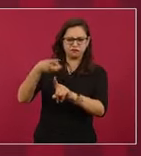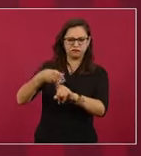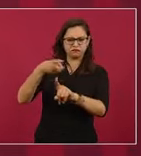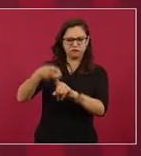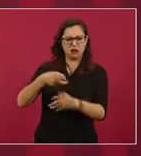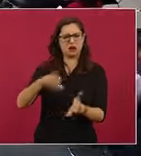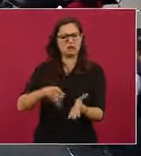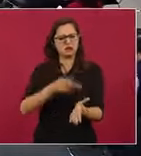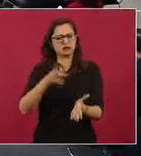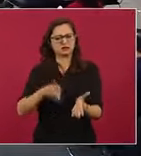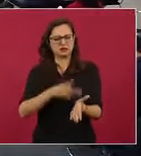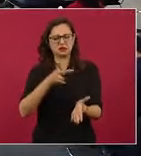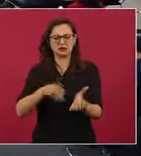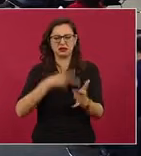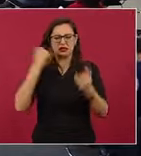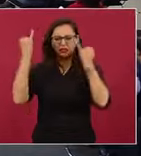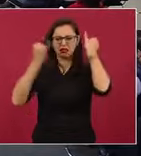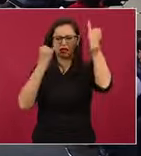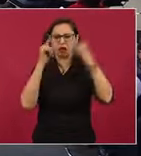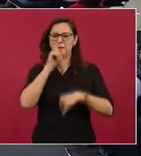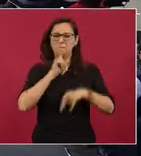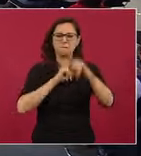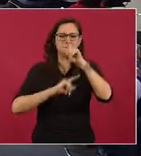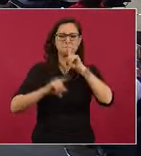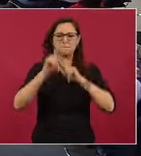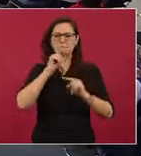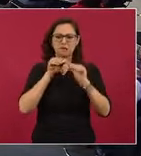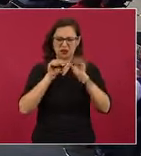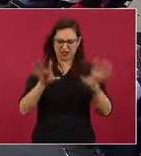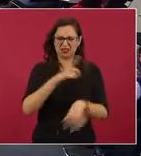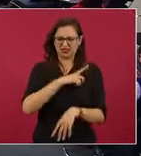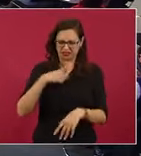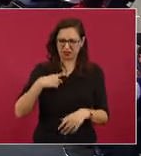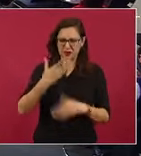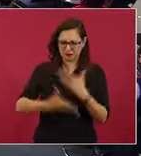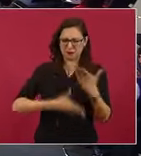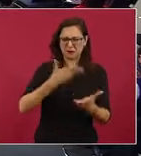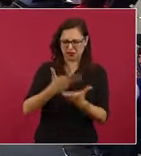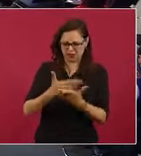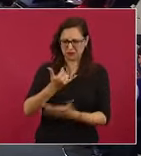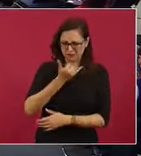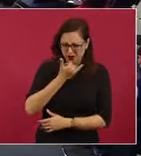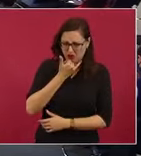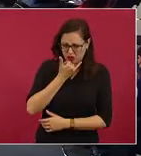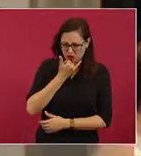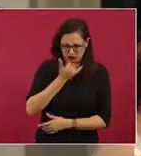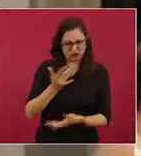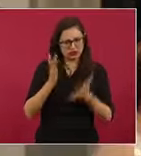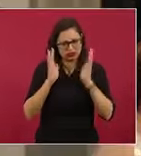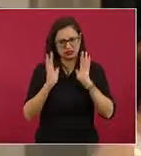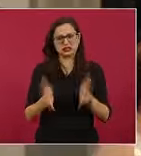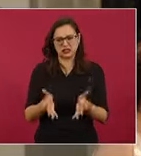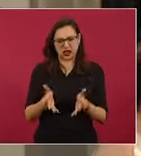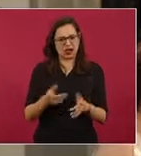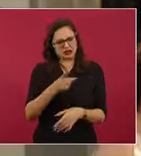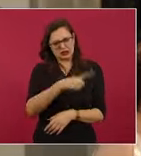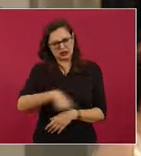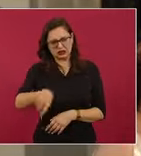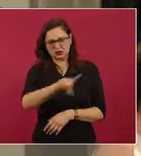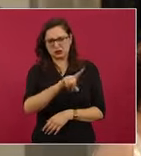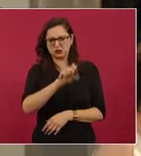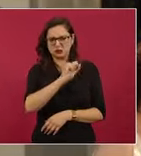constantemente sin fundamento su gobierno, externaran una disculpa pública ante la difusión de noticias